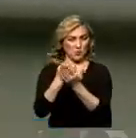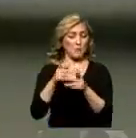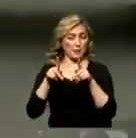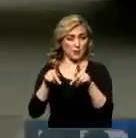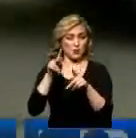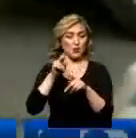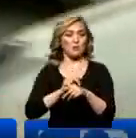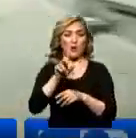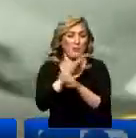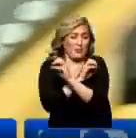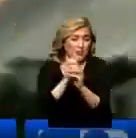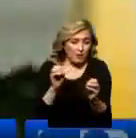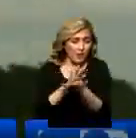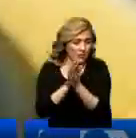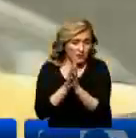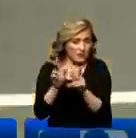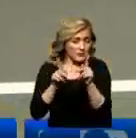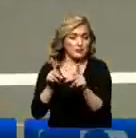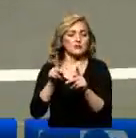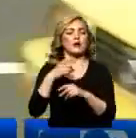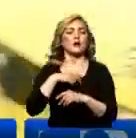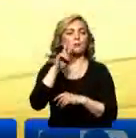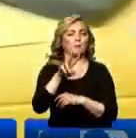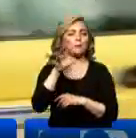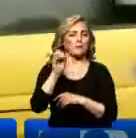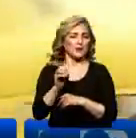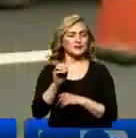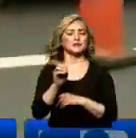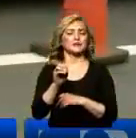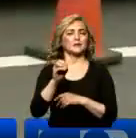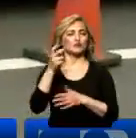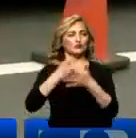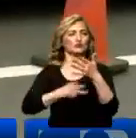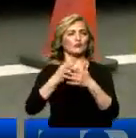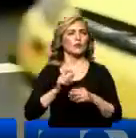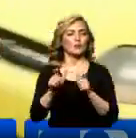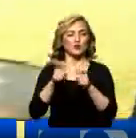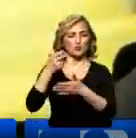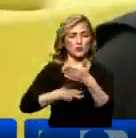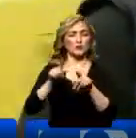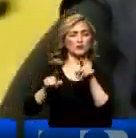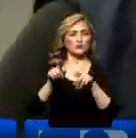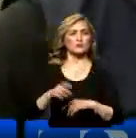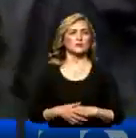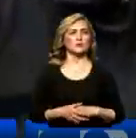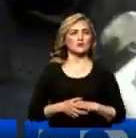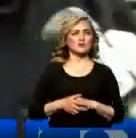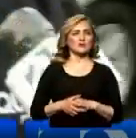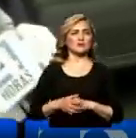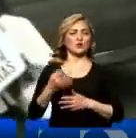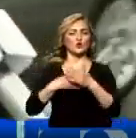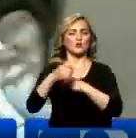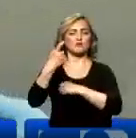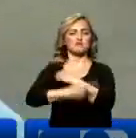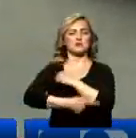desde $20 a $6,000 para la sanción. ¿Y hay personas sancionadas durante esta emergencia? Sí, tenemos ya alrededor de